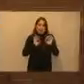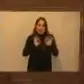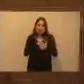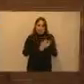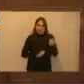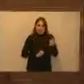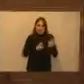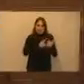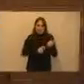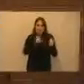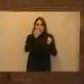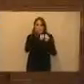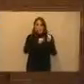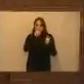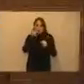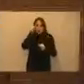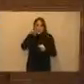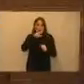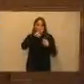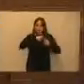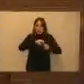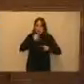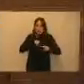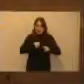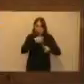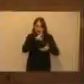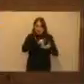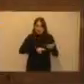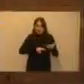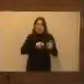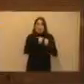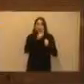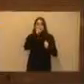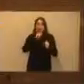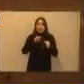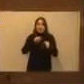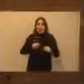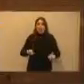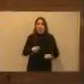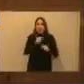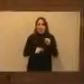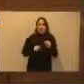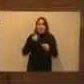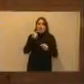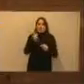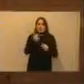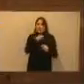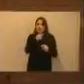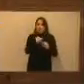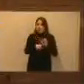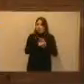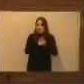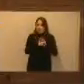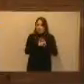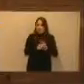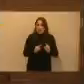20 años, hace el mismo análisis que estoy haciendo yo ahora, tras más de 20 años de su aprobación, estos fundamentos, si bien siguen estando plenamente vigentes,